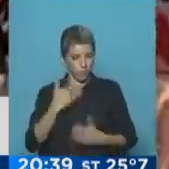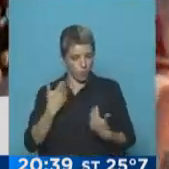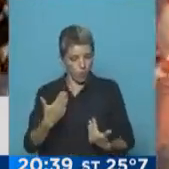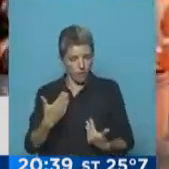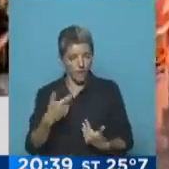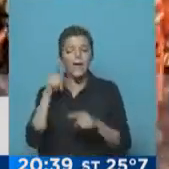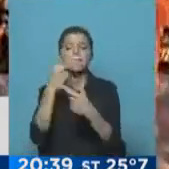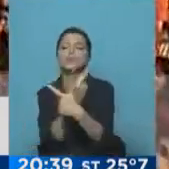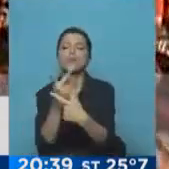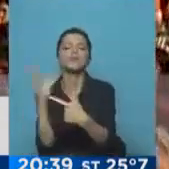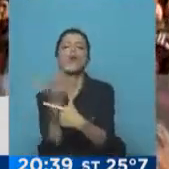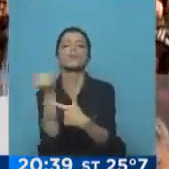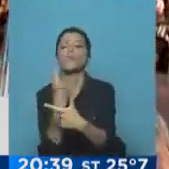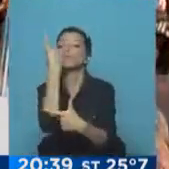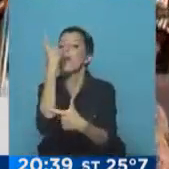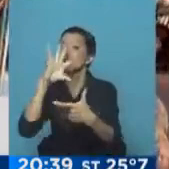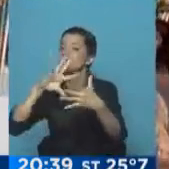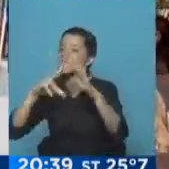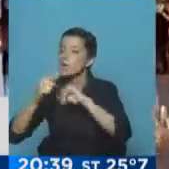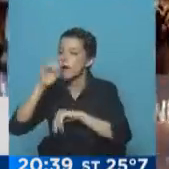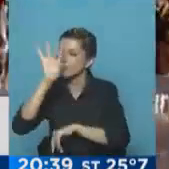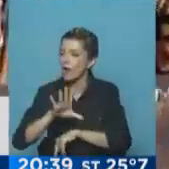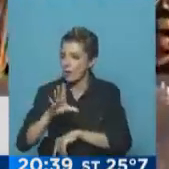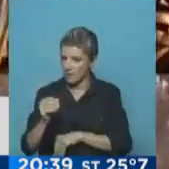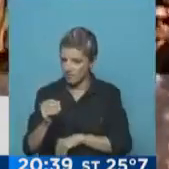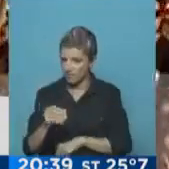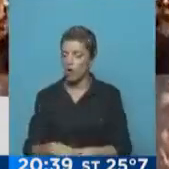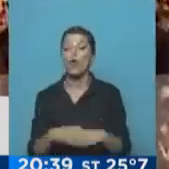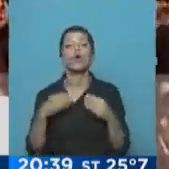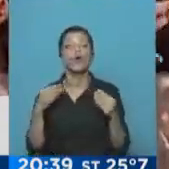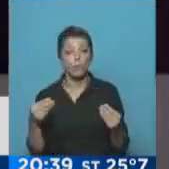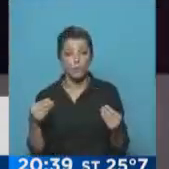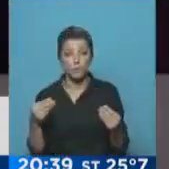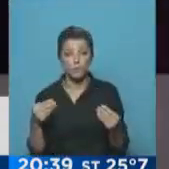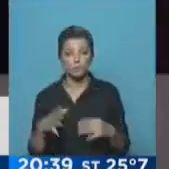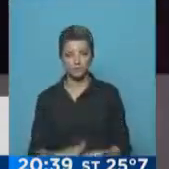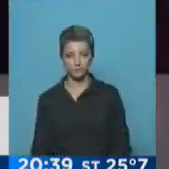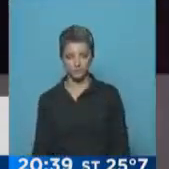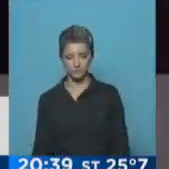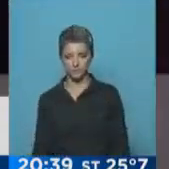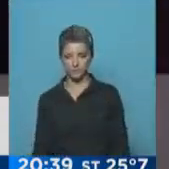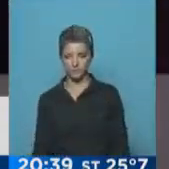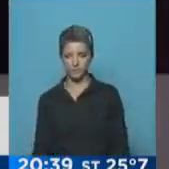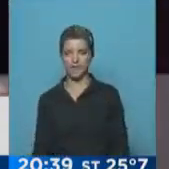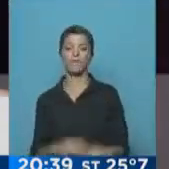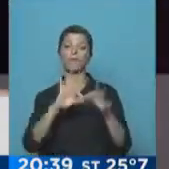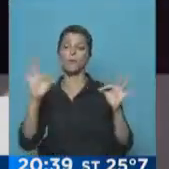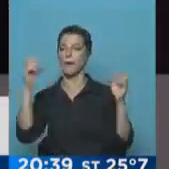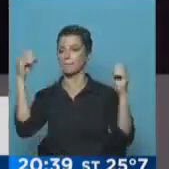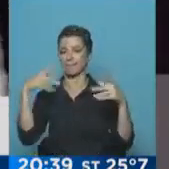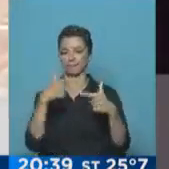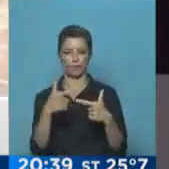sola y única manera, No hay fórmulas mágicas,